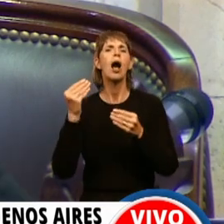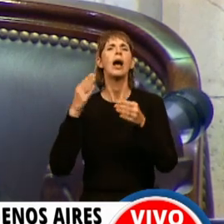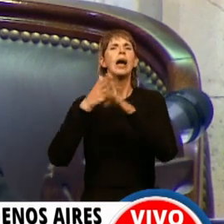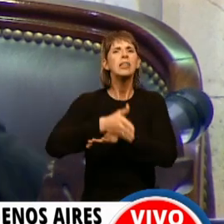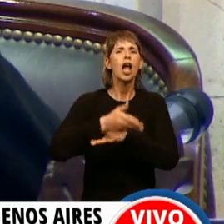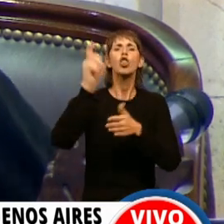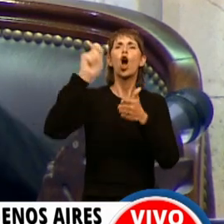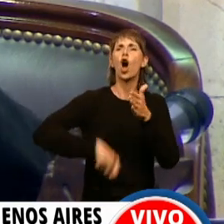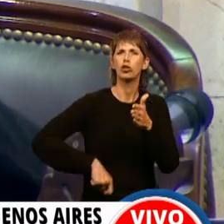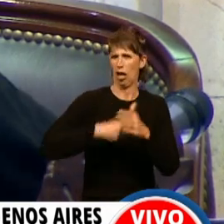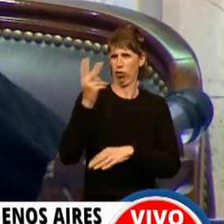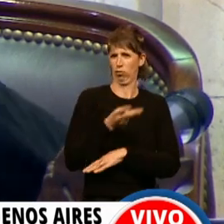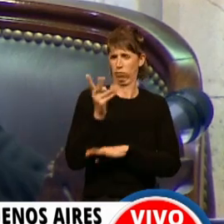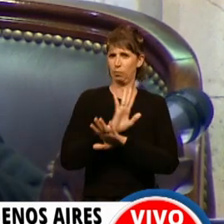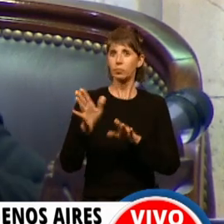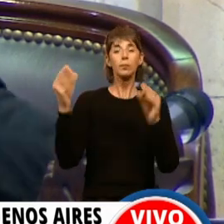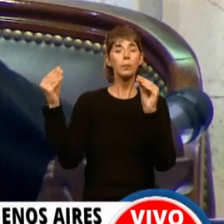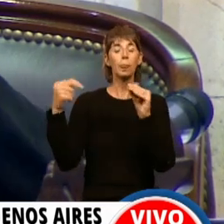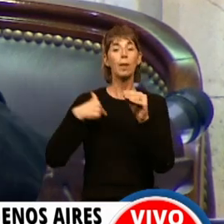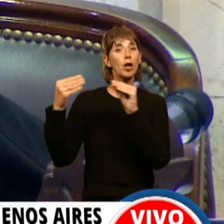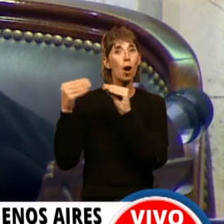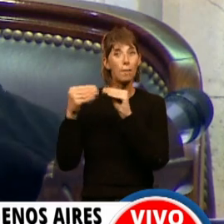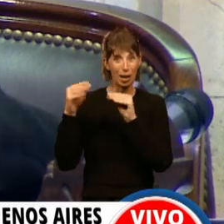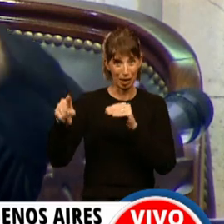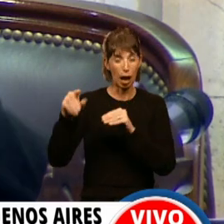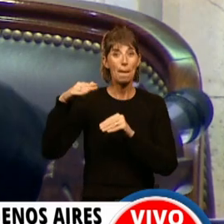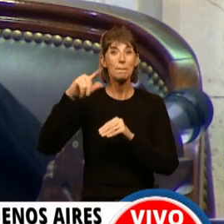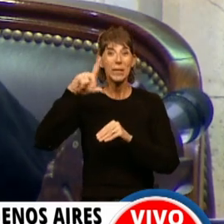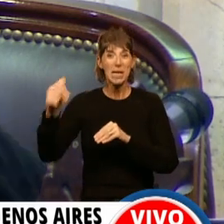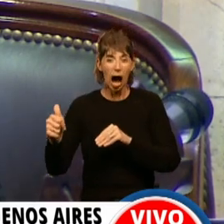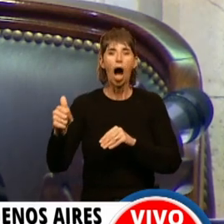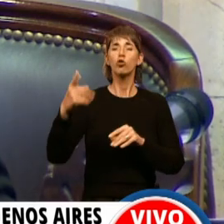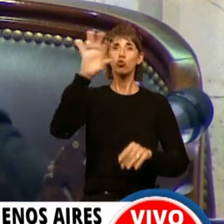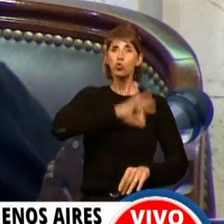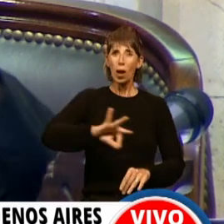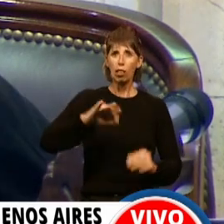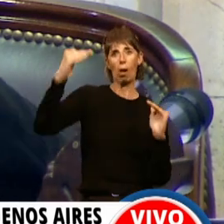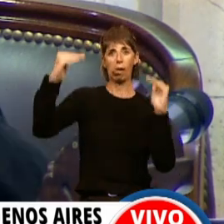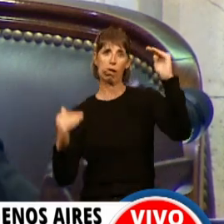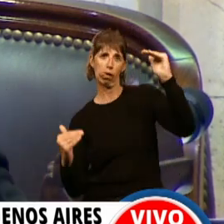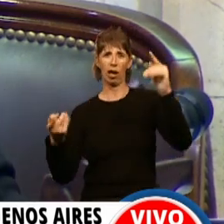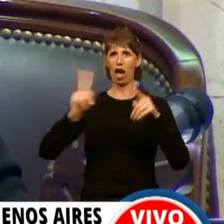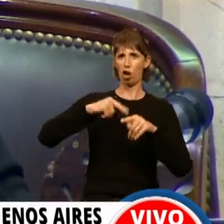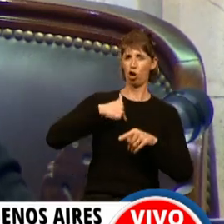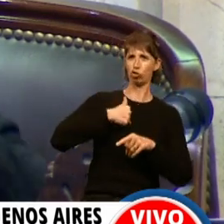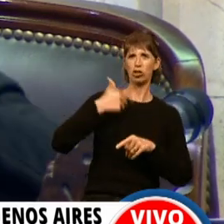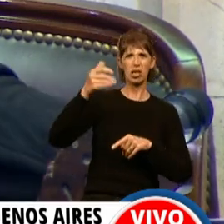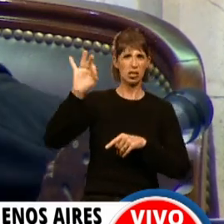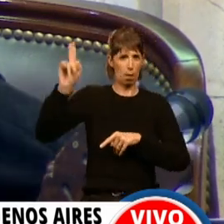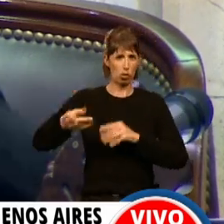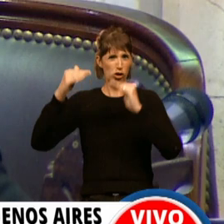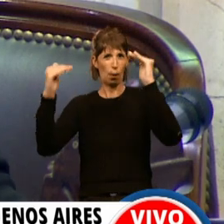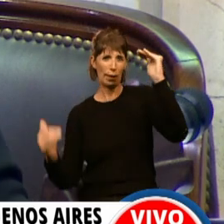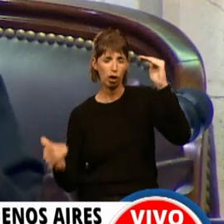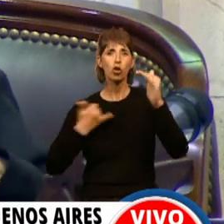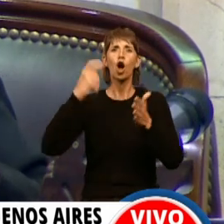'basura' la compañera mía va a ganar el 60 por ciento de lo que ganamos nosotras tiene un contrato de por un año y donde